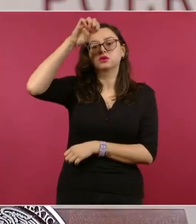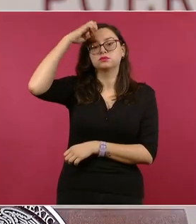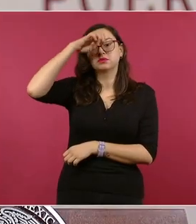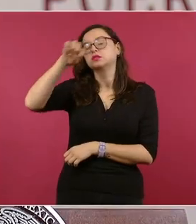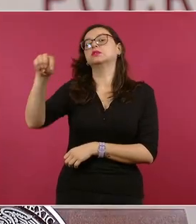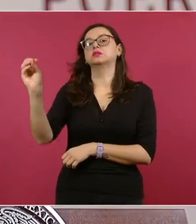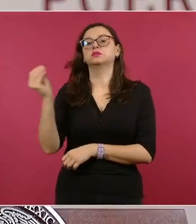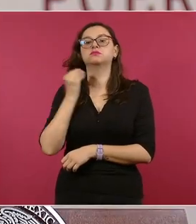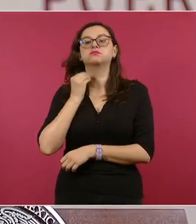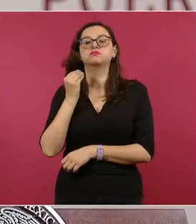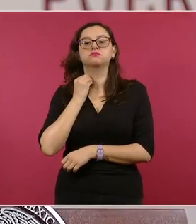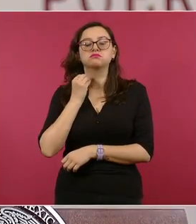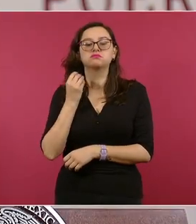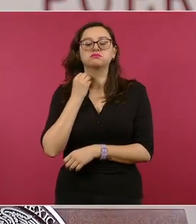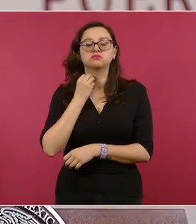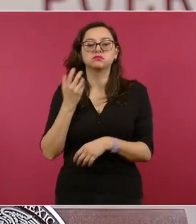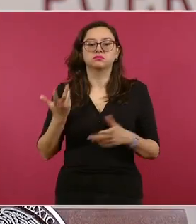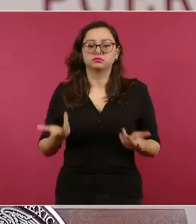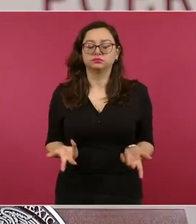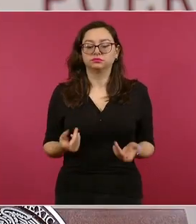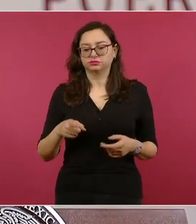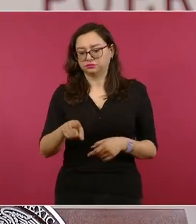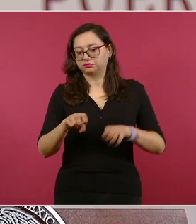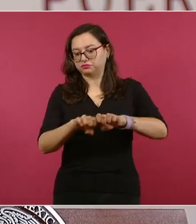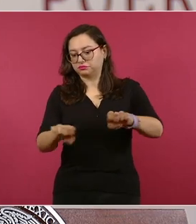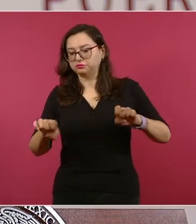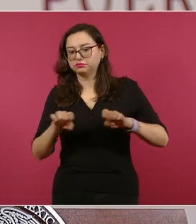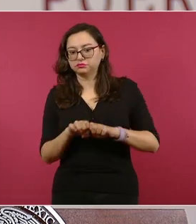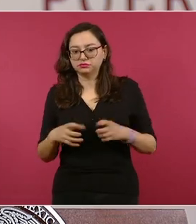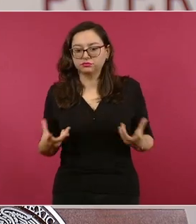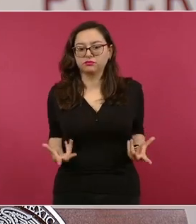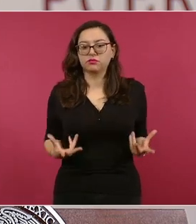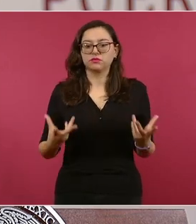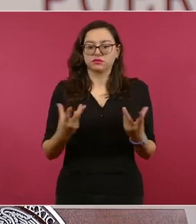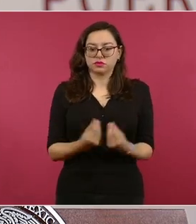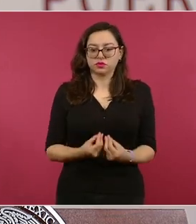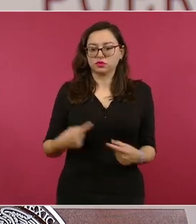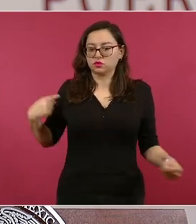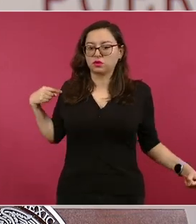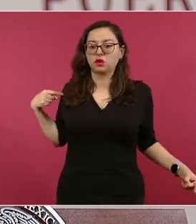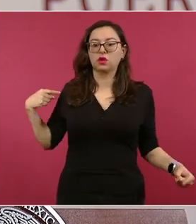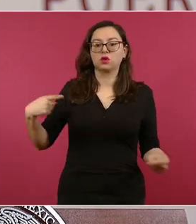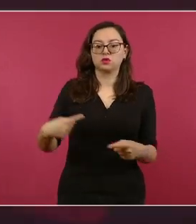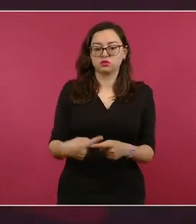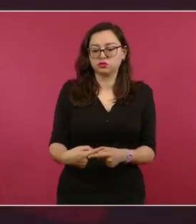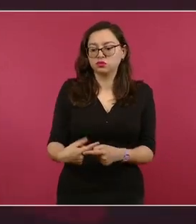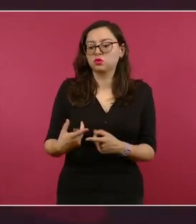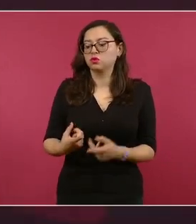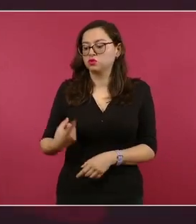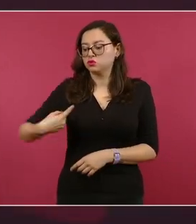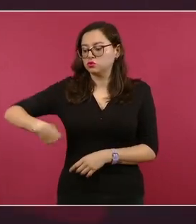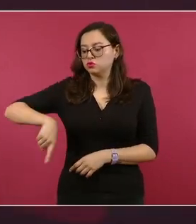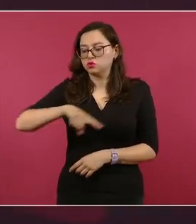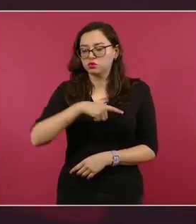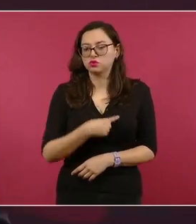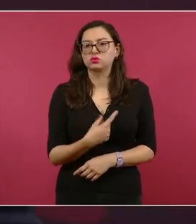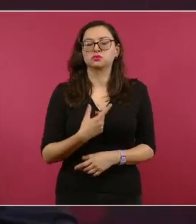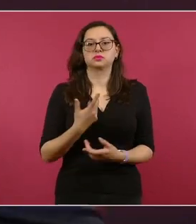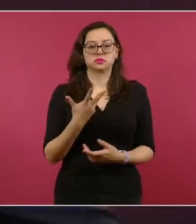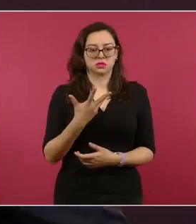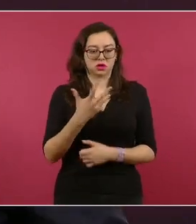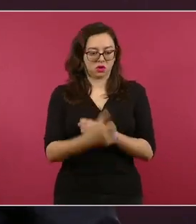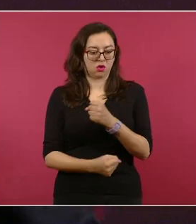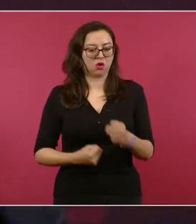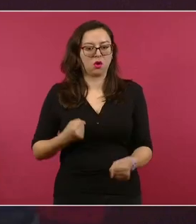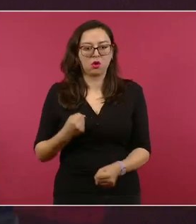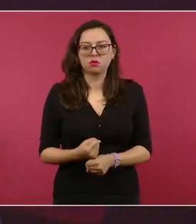destacar que en los últimos años nos hemos enfocado en la recuperación del patrimonio cultural, en la defensa del territorio nacional, en la demanda contra